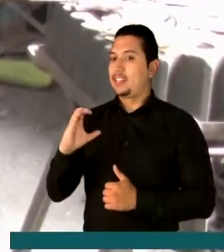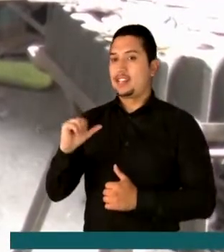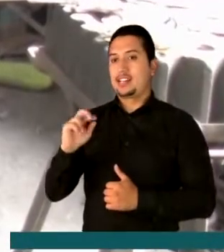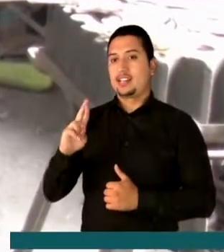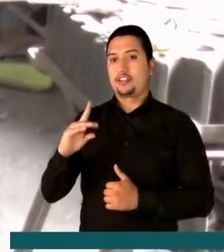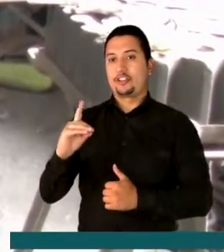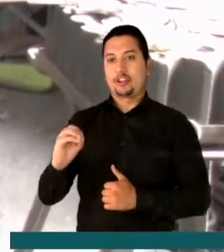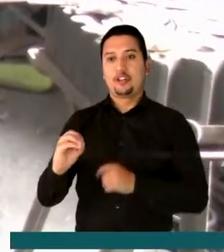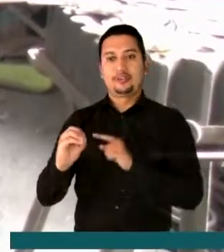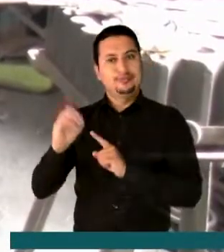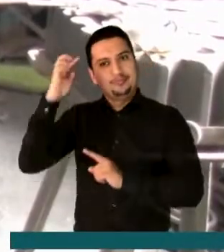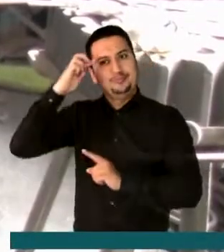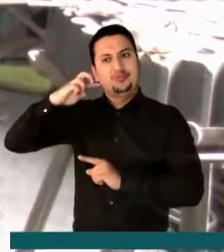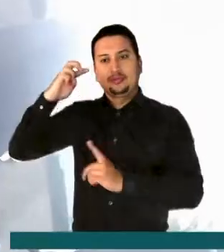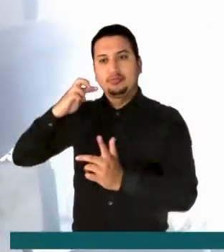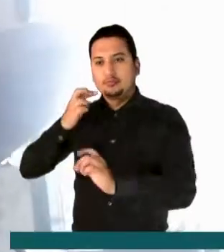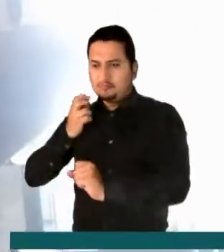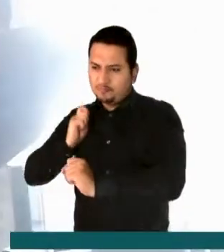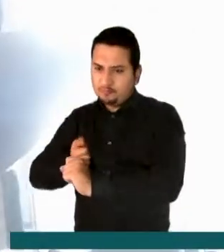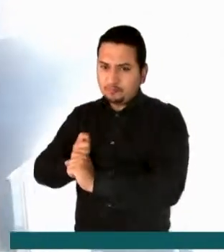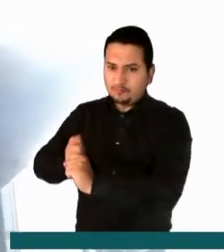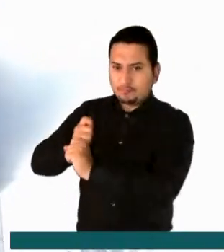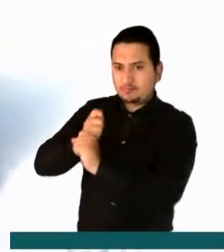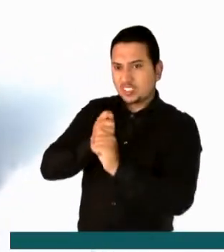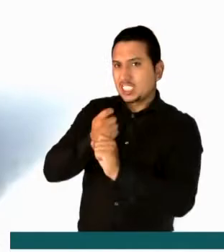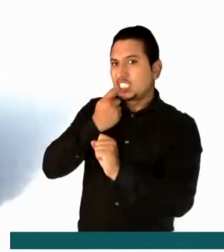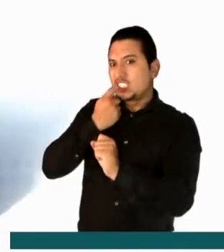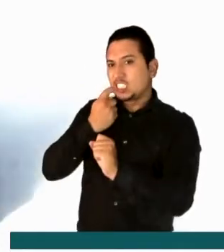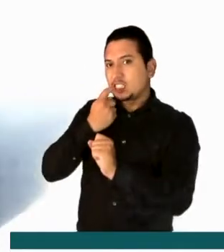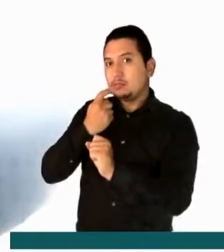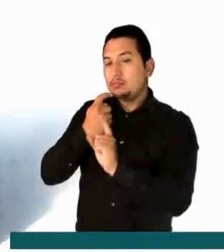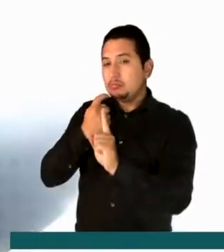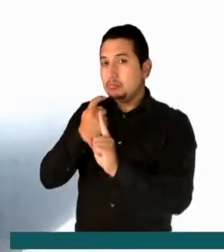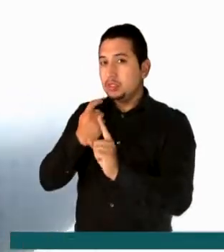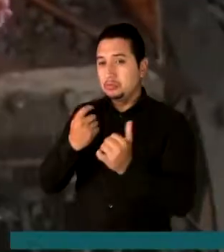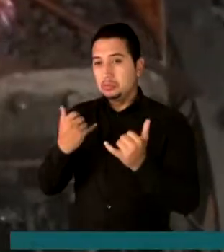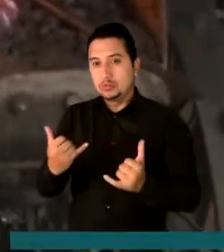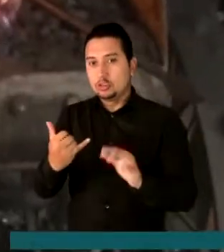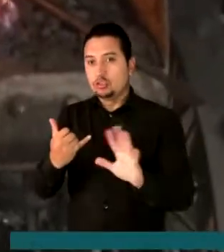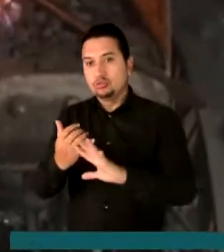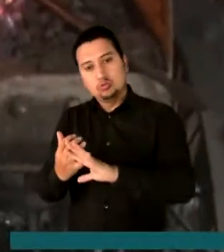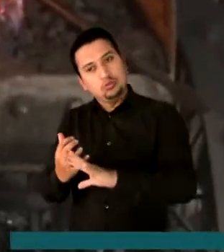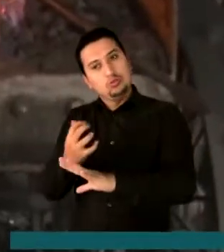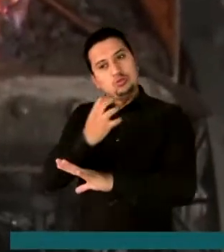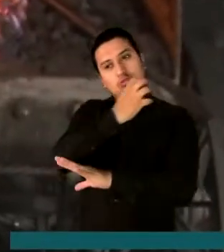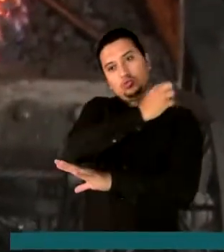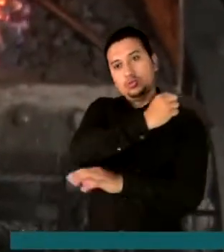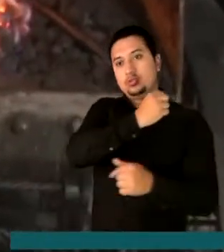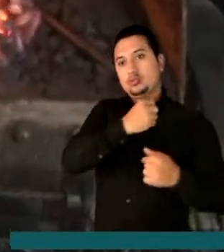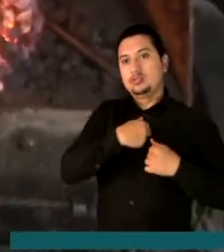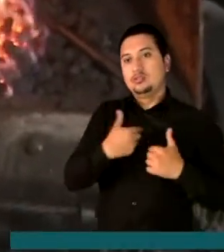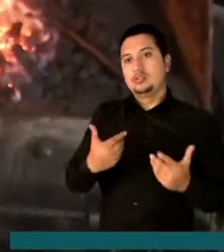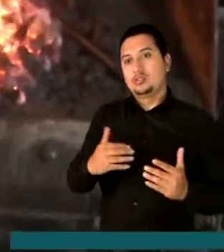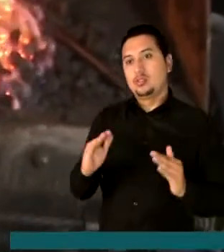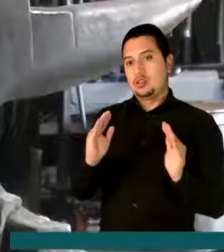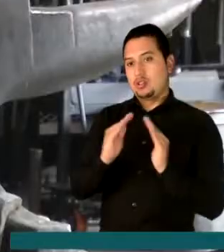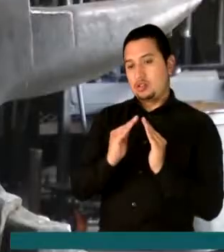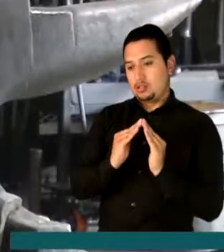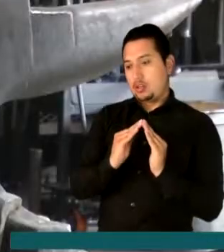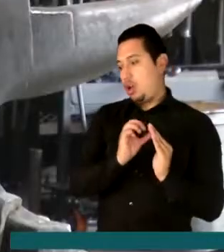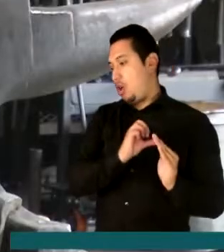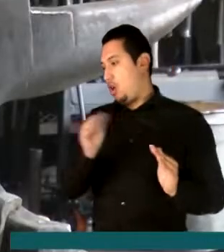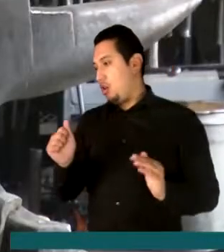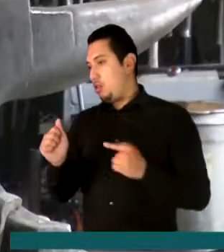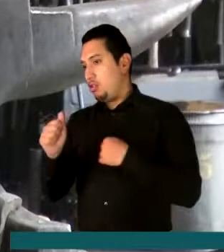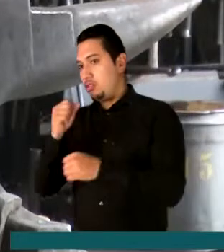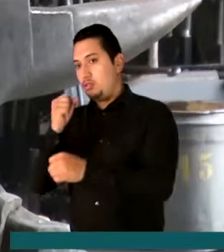Ricardo Cabrera es herrero de profesión, pero no se considera un herrero de esta era. Para él, sigue en la Edad Media. Voy de mi casa al trabajo a